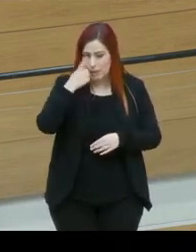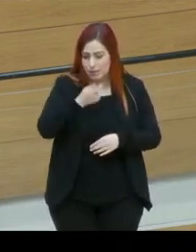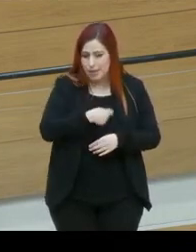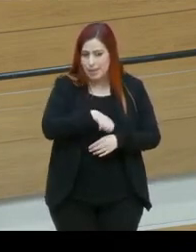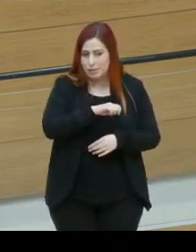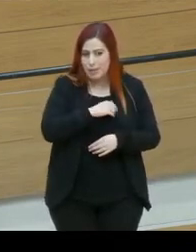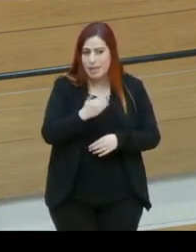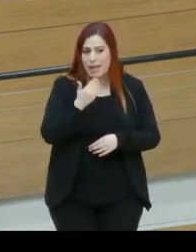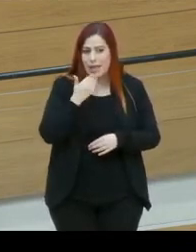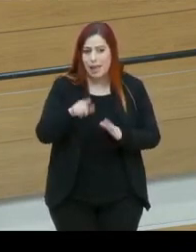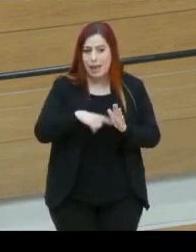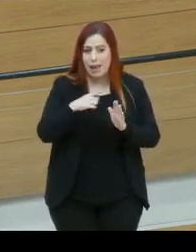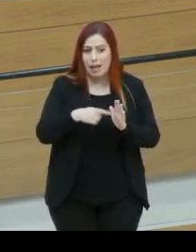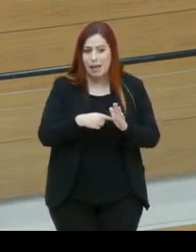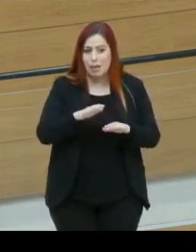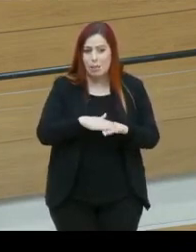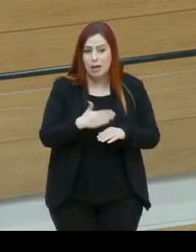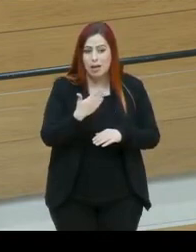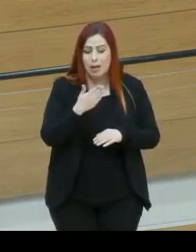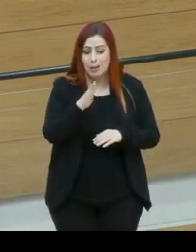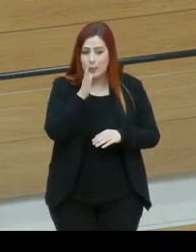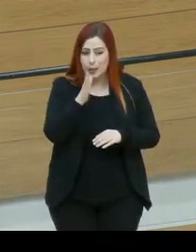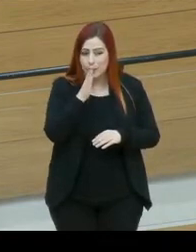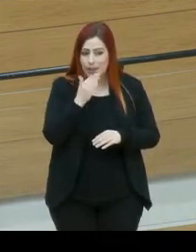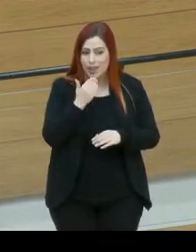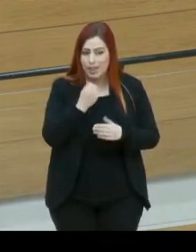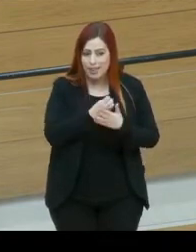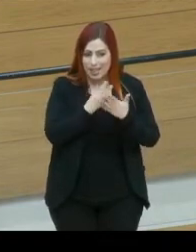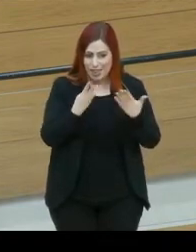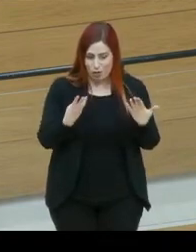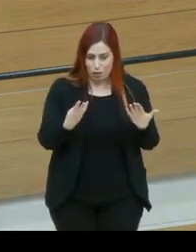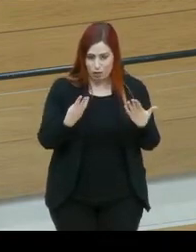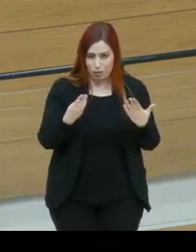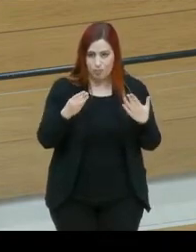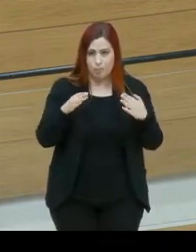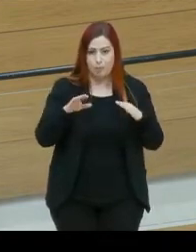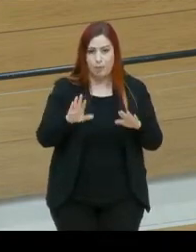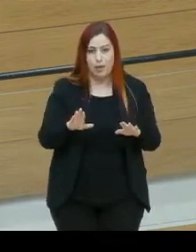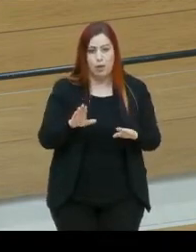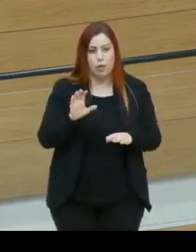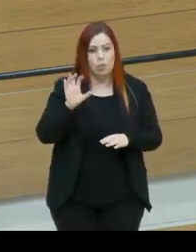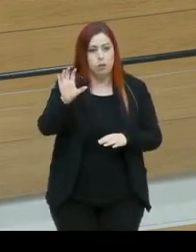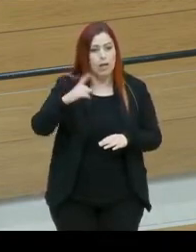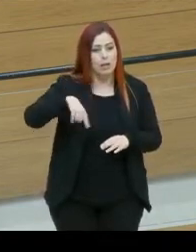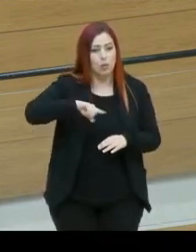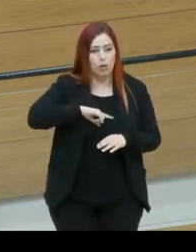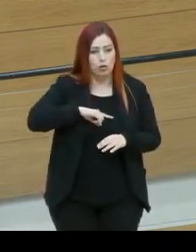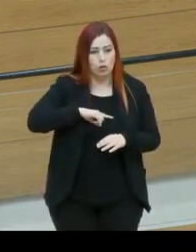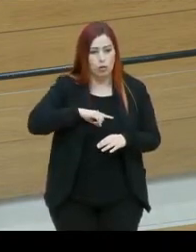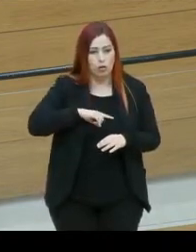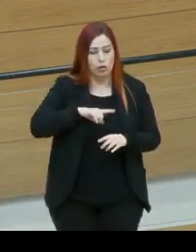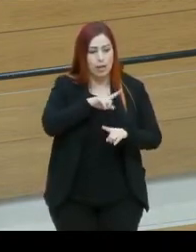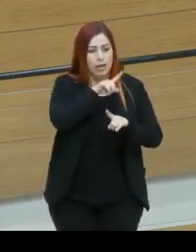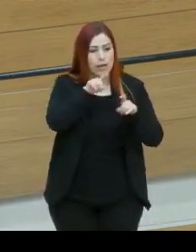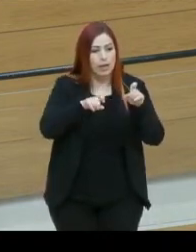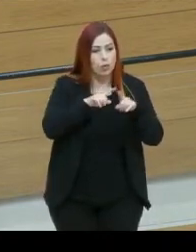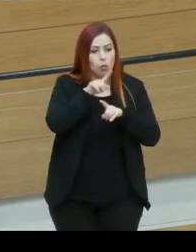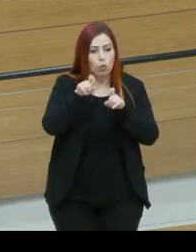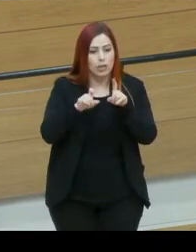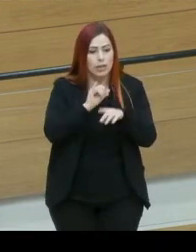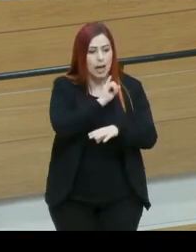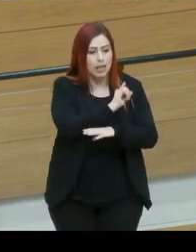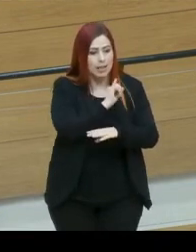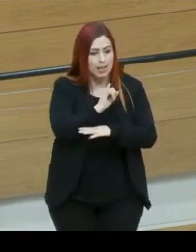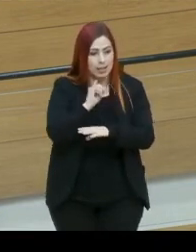la edad legal para consumir alcohol son los 18 años. Pues bien, en nuestro país se realizan unas encuestas en los institutos